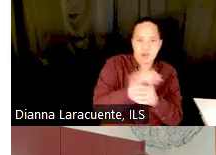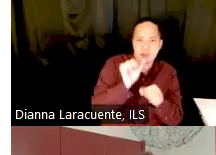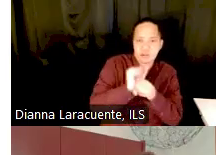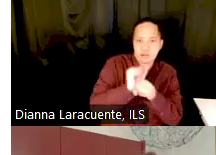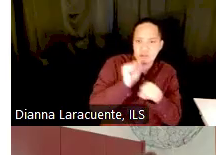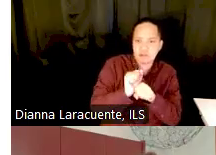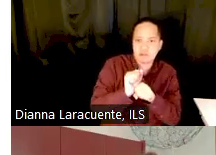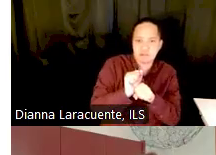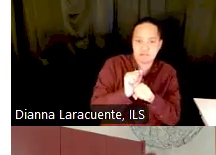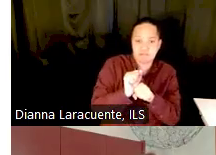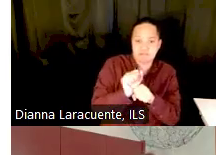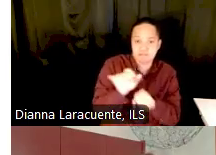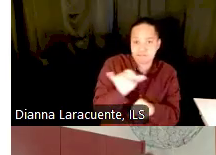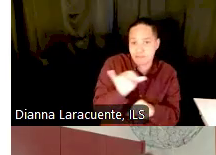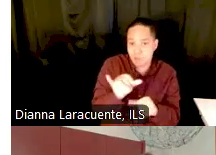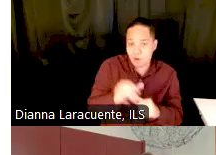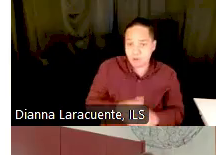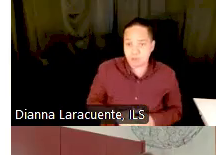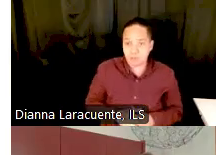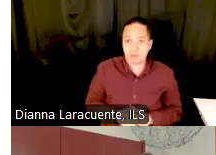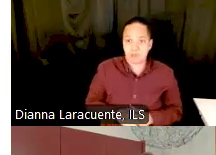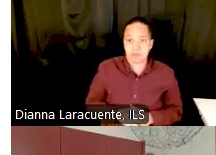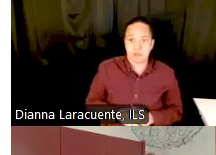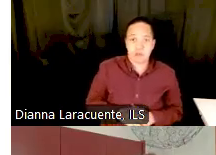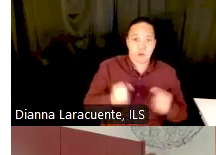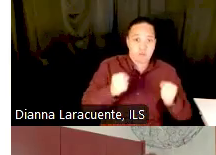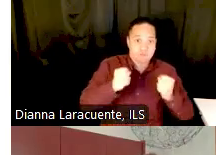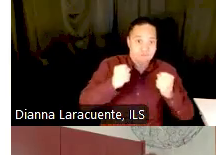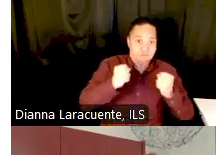fábrica, con 7.300 jefes,